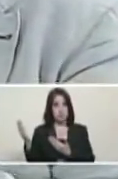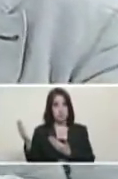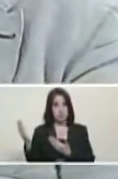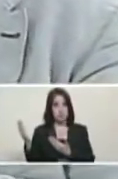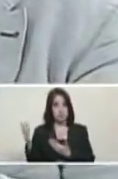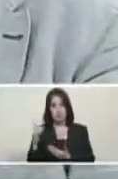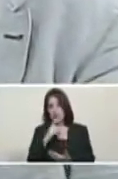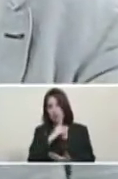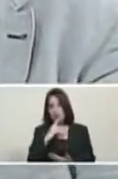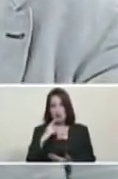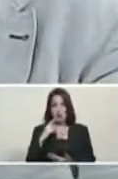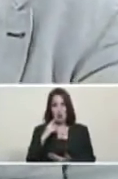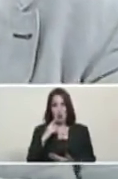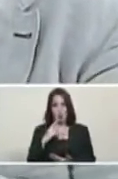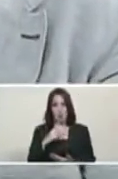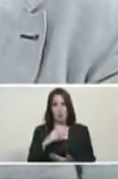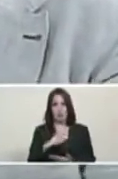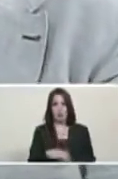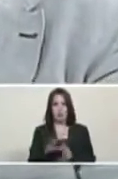Mortadela.